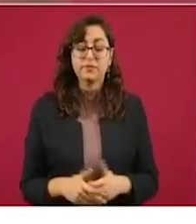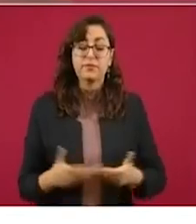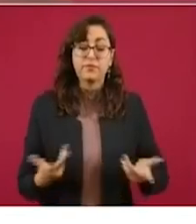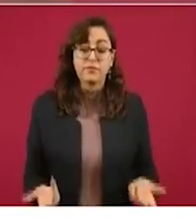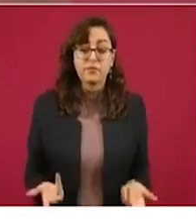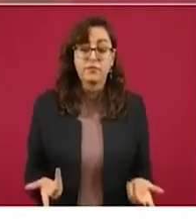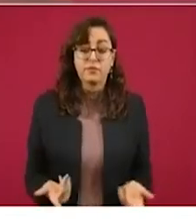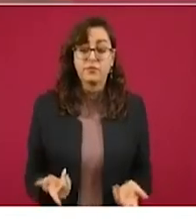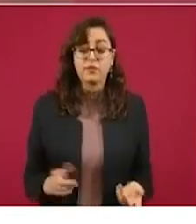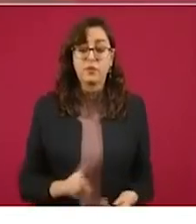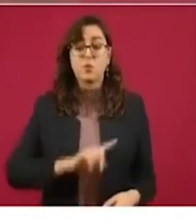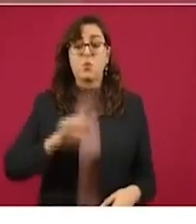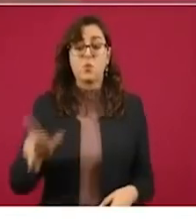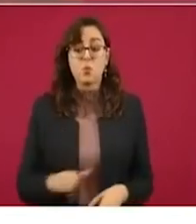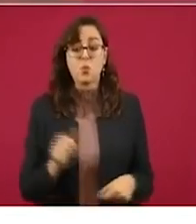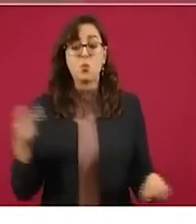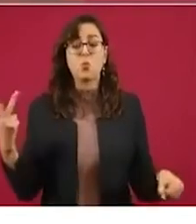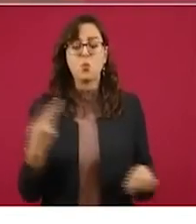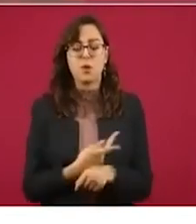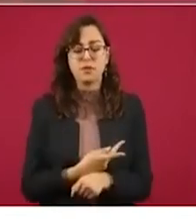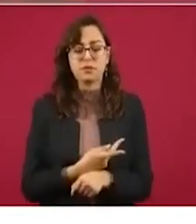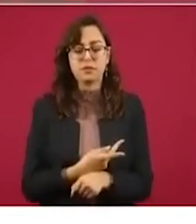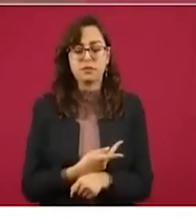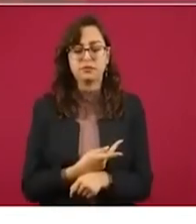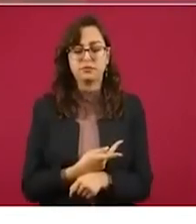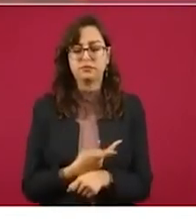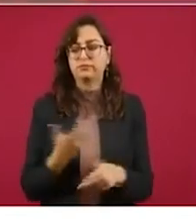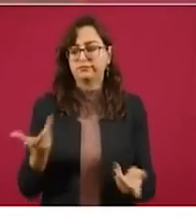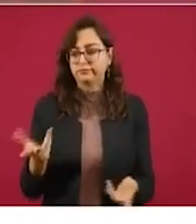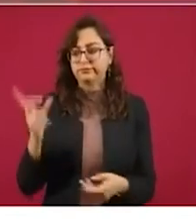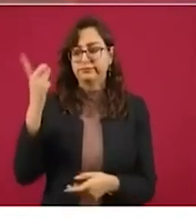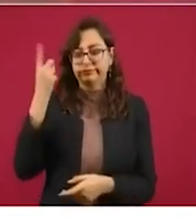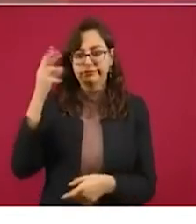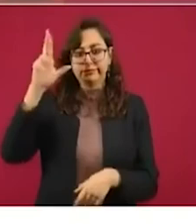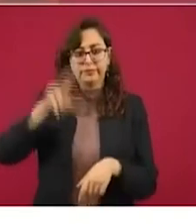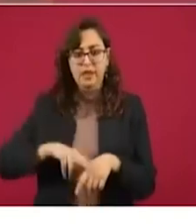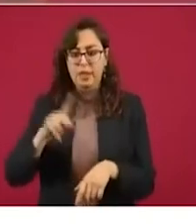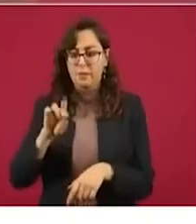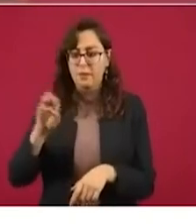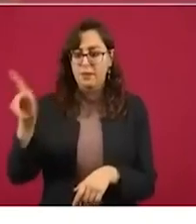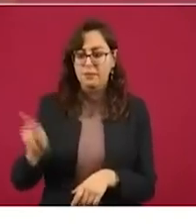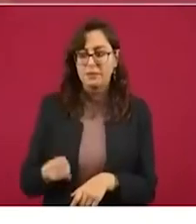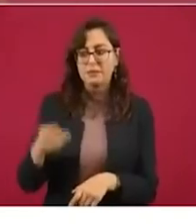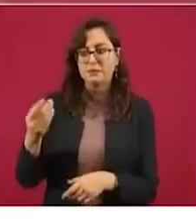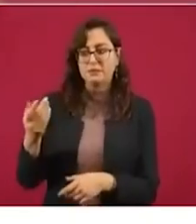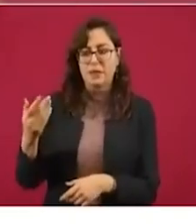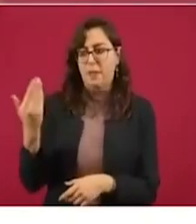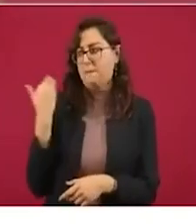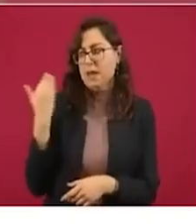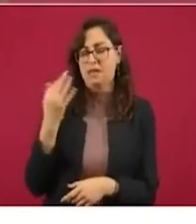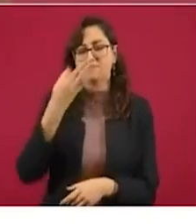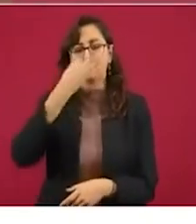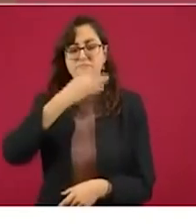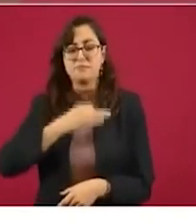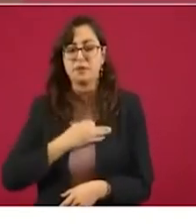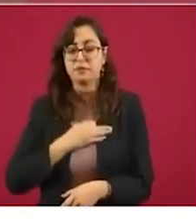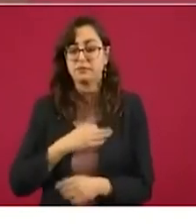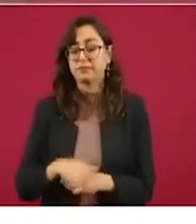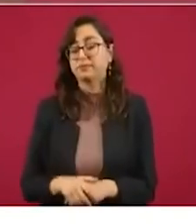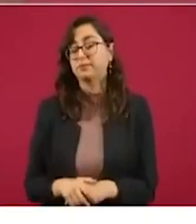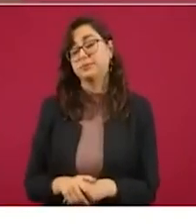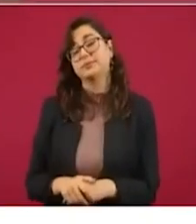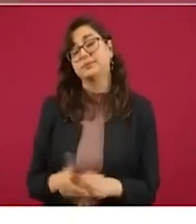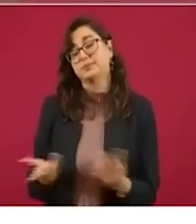Entonces, cuando el director de Pemex me informa, pues lo que le digo es que se actúe